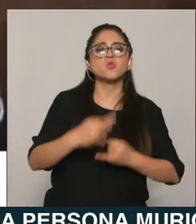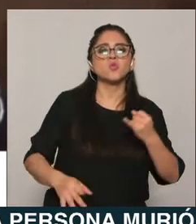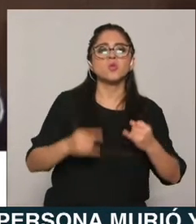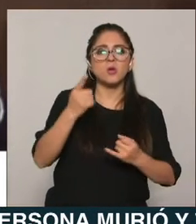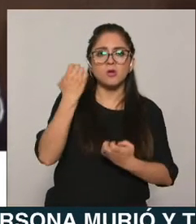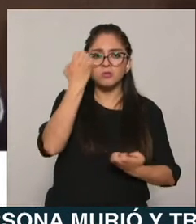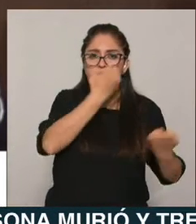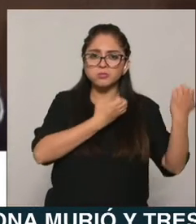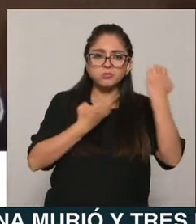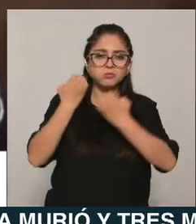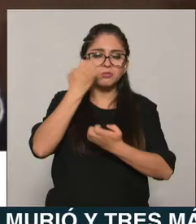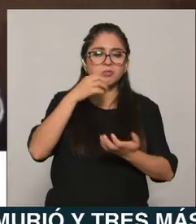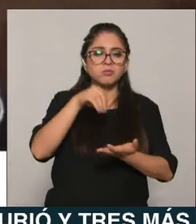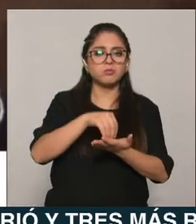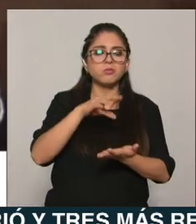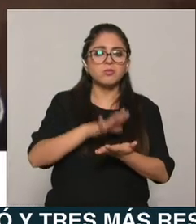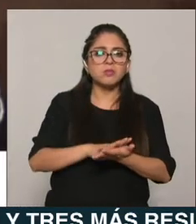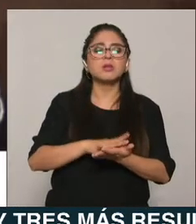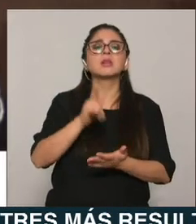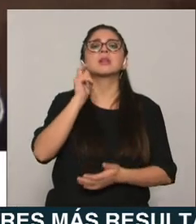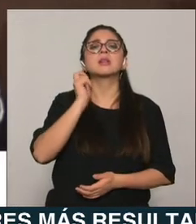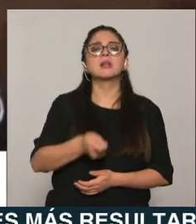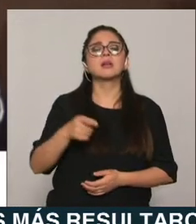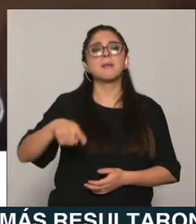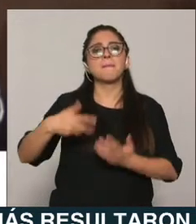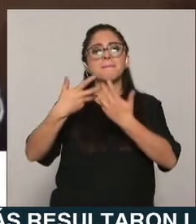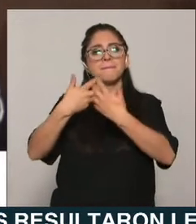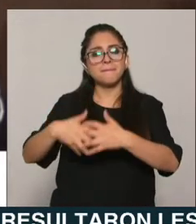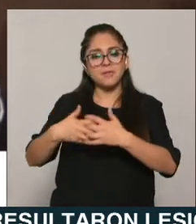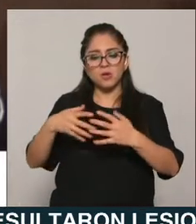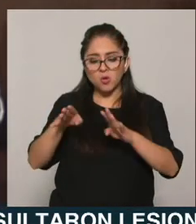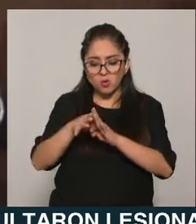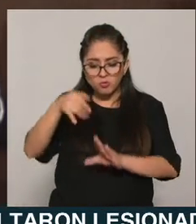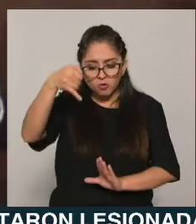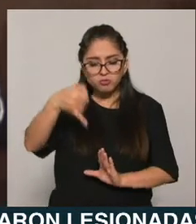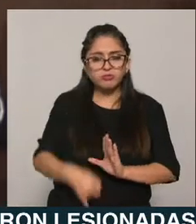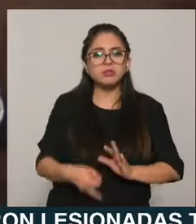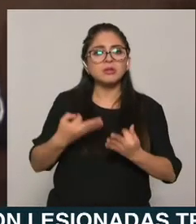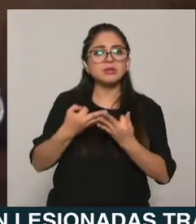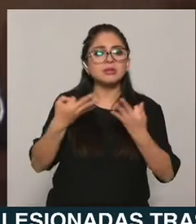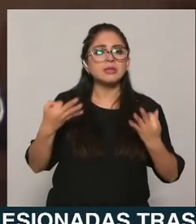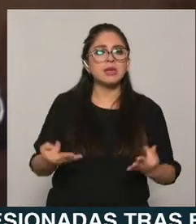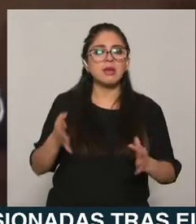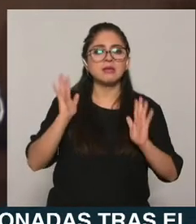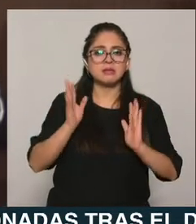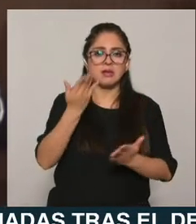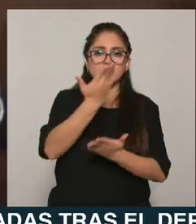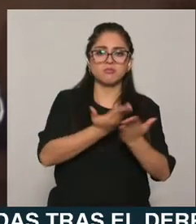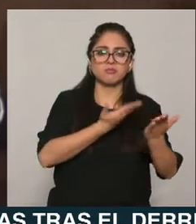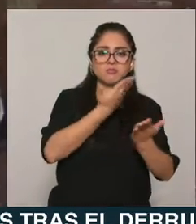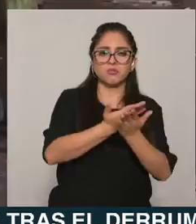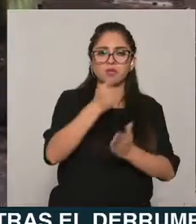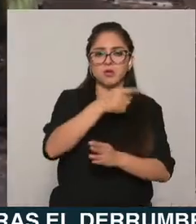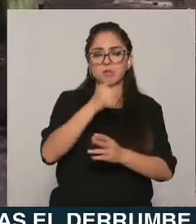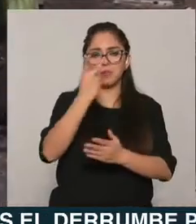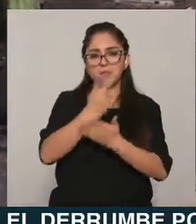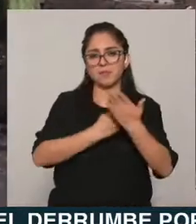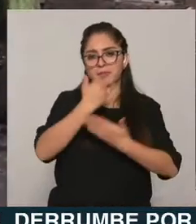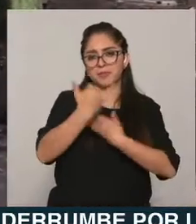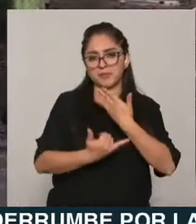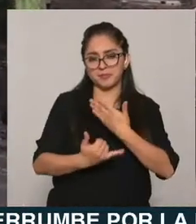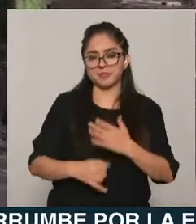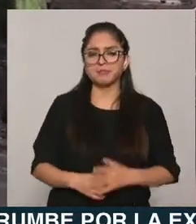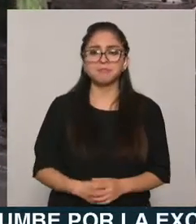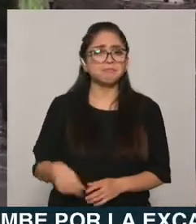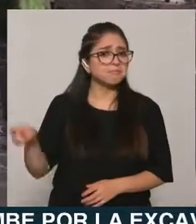que nos pidieron, que es lo de mecánica de suelos, que es para confirmar lo que ya tenemos en el proyecto. Para